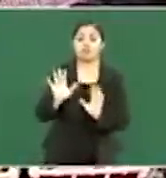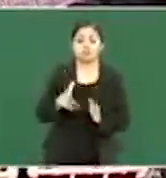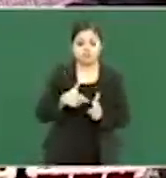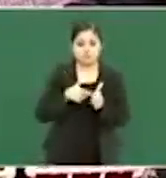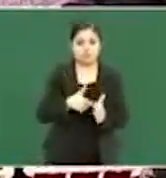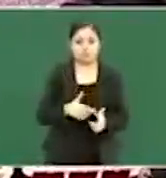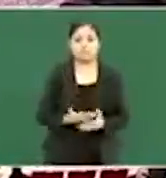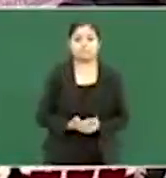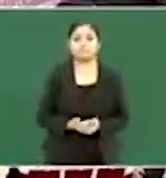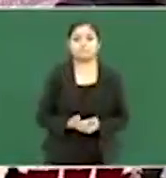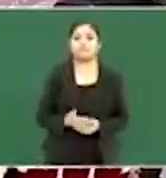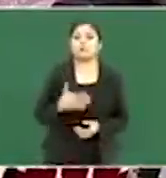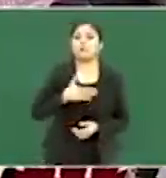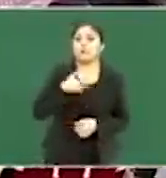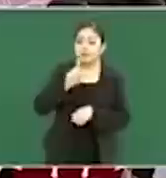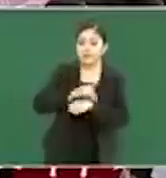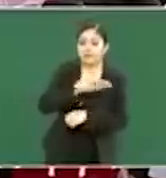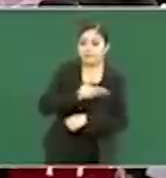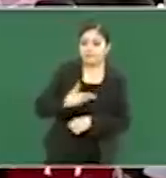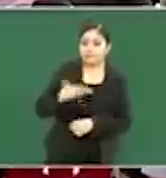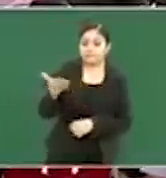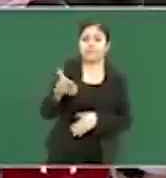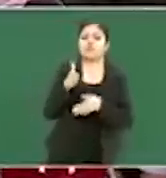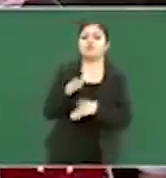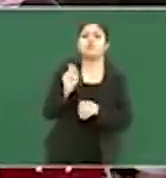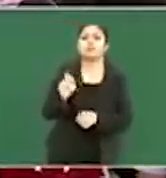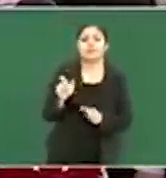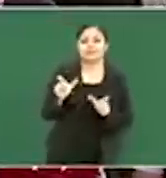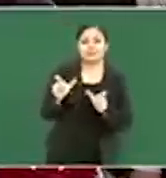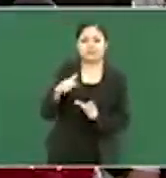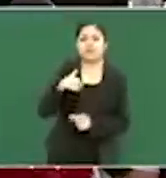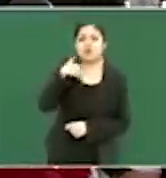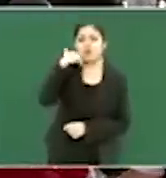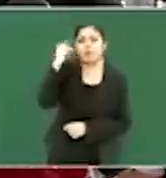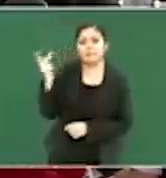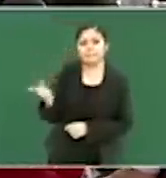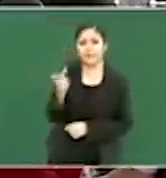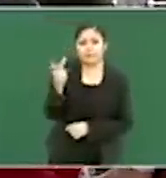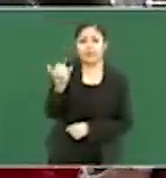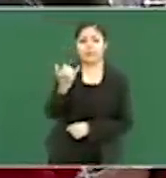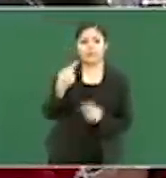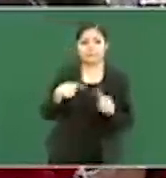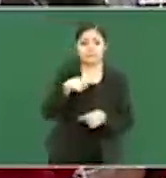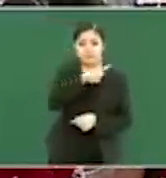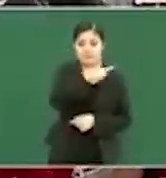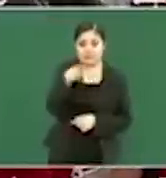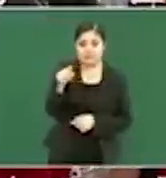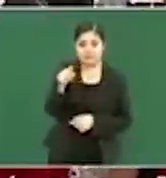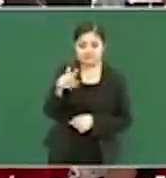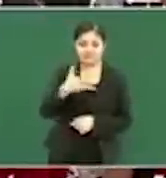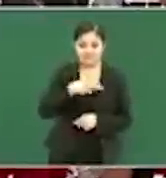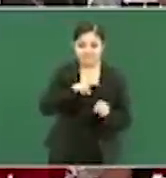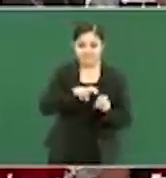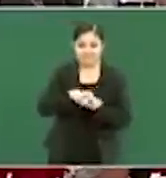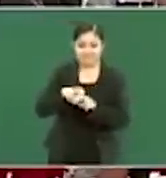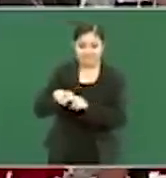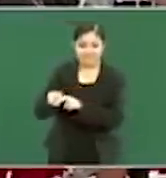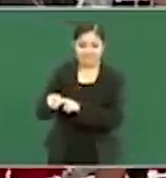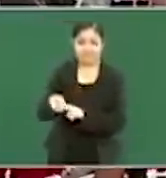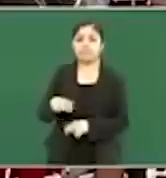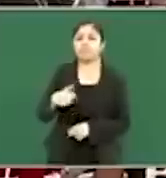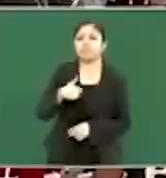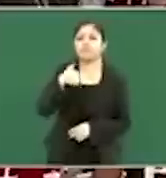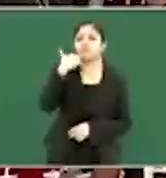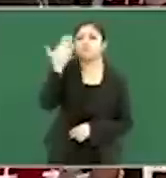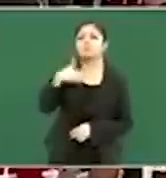Seguimos. Gracias, presidente. Buenos días. Sobre el tema de seguridad, me gustaría preguntarle a usted y a los funcionarios aquí presentes, ¿qué diagnóstico tenemos